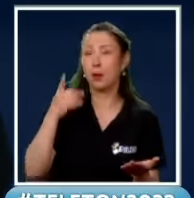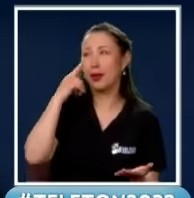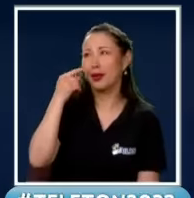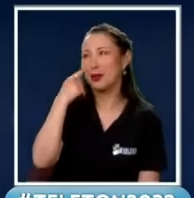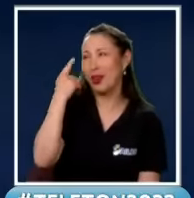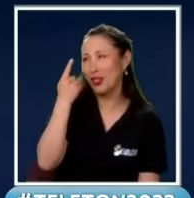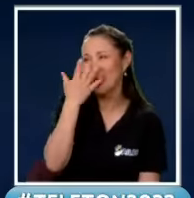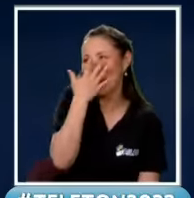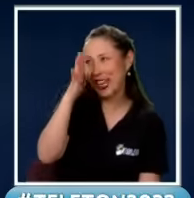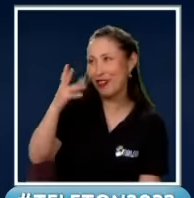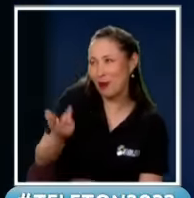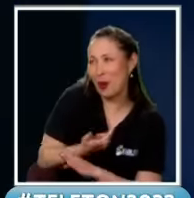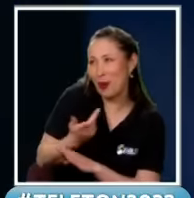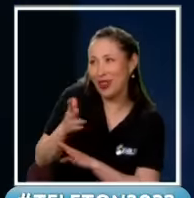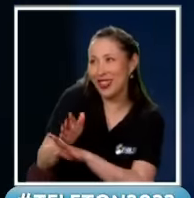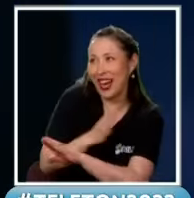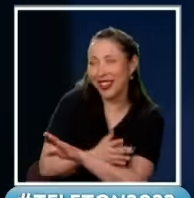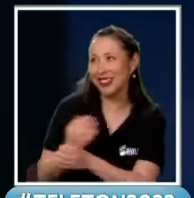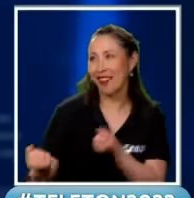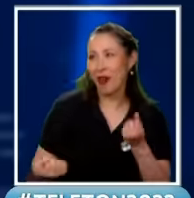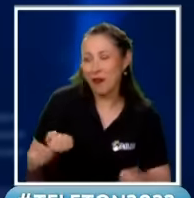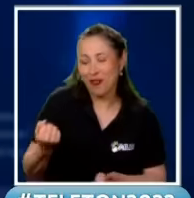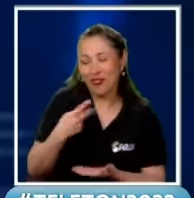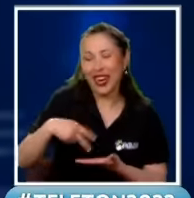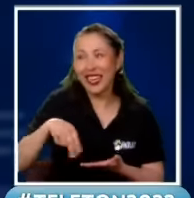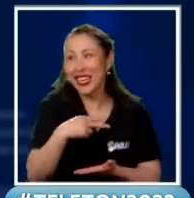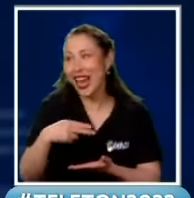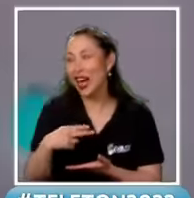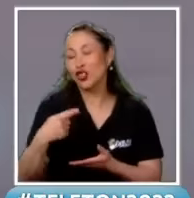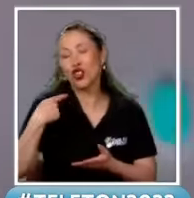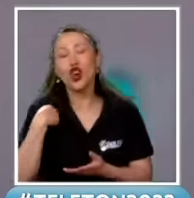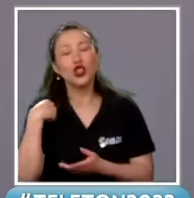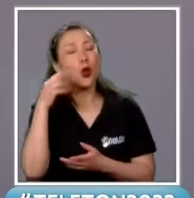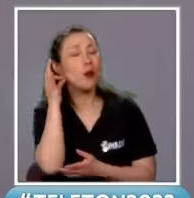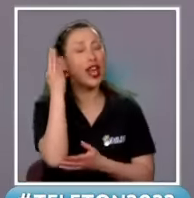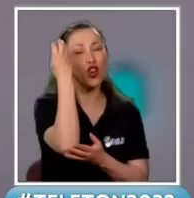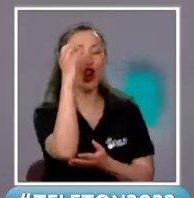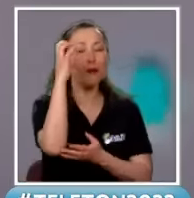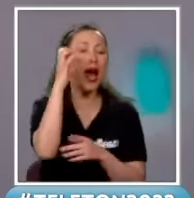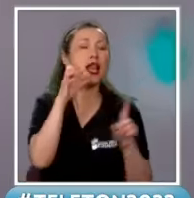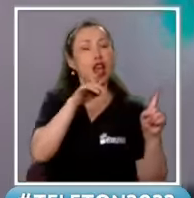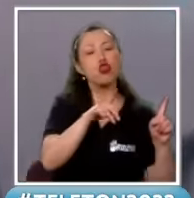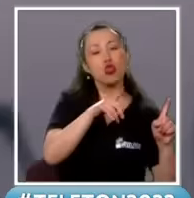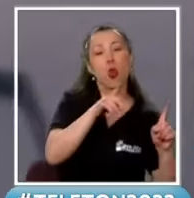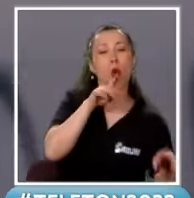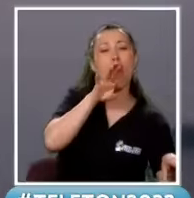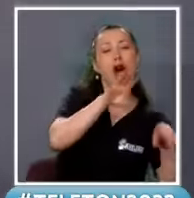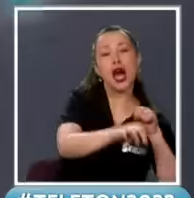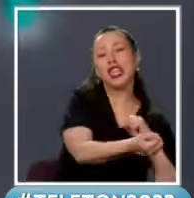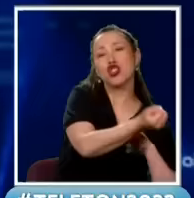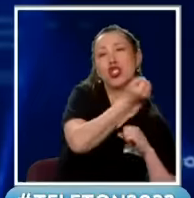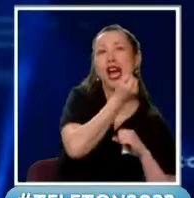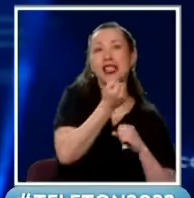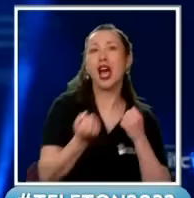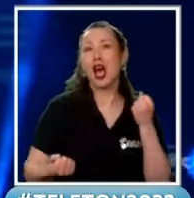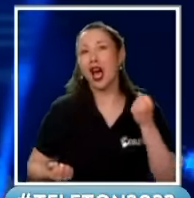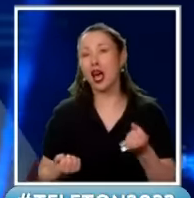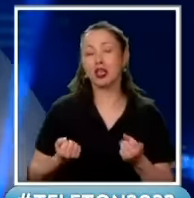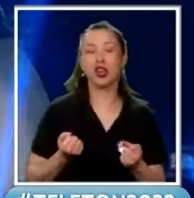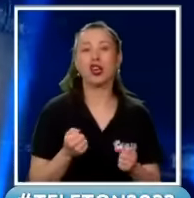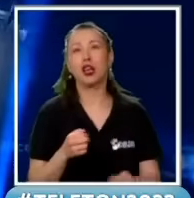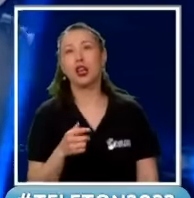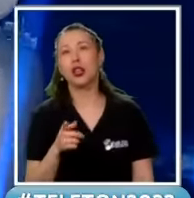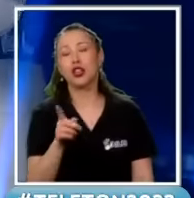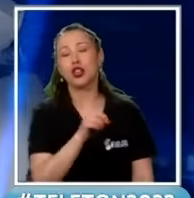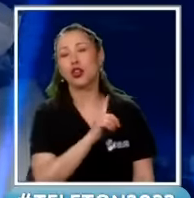Stefan Kramer, pues bueno, recién estábamos bailando Yo Shakira, tú Piqué. Ah,